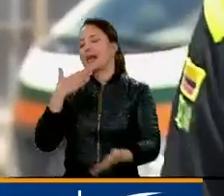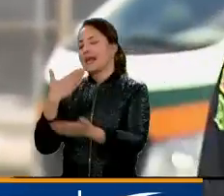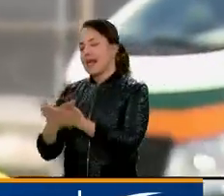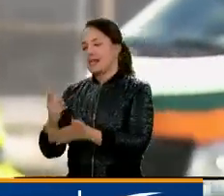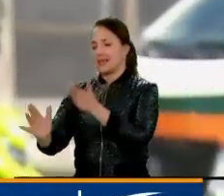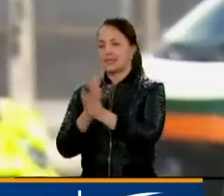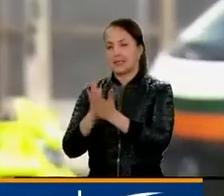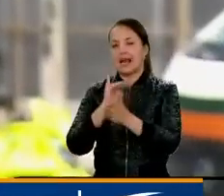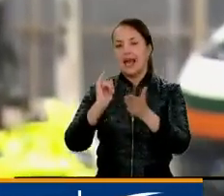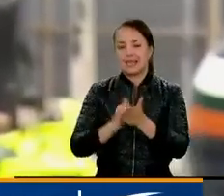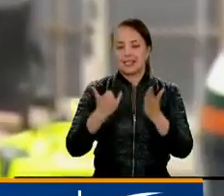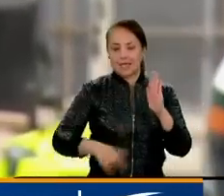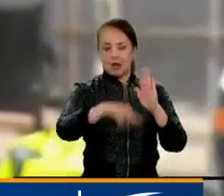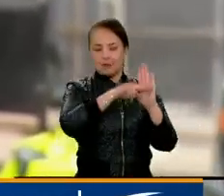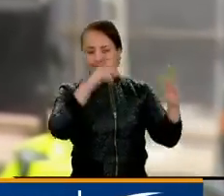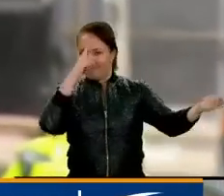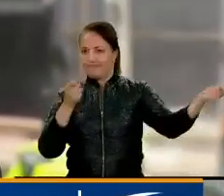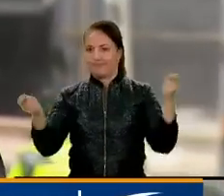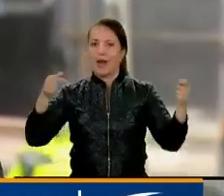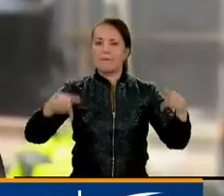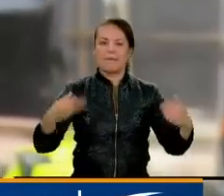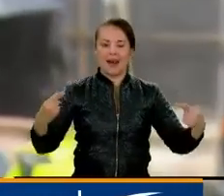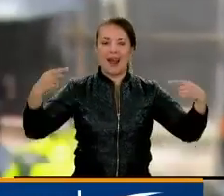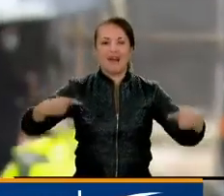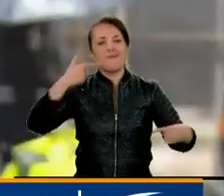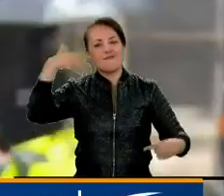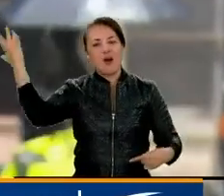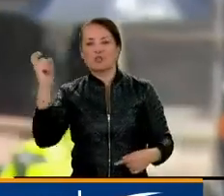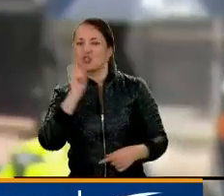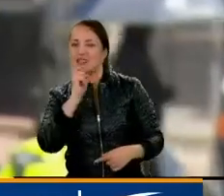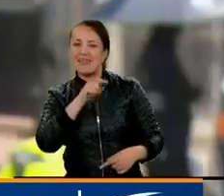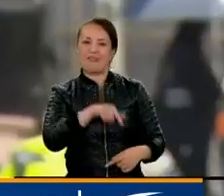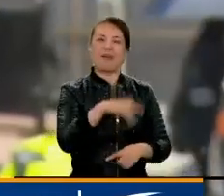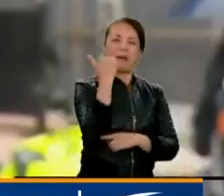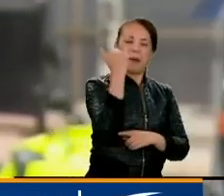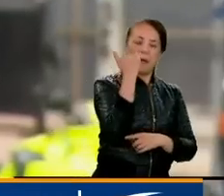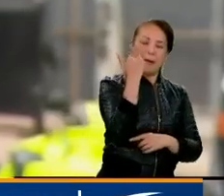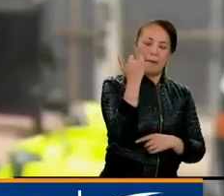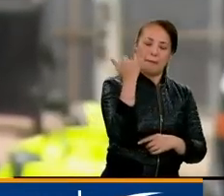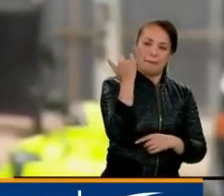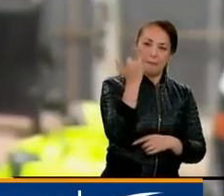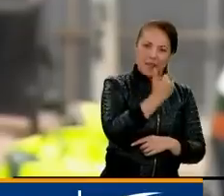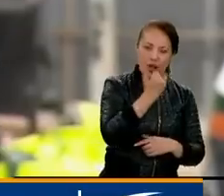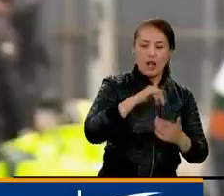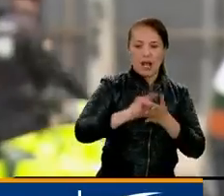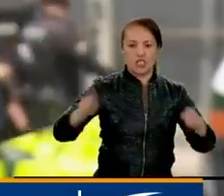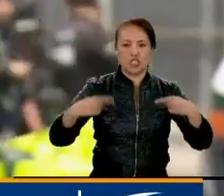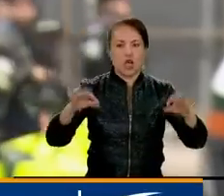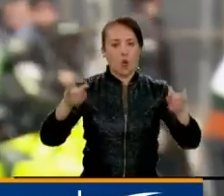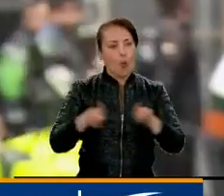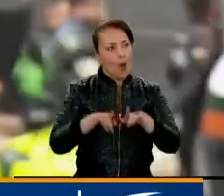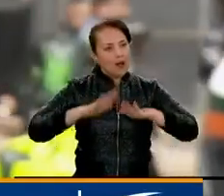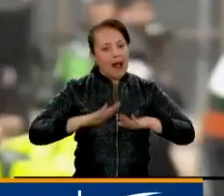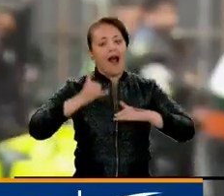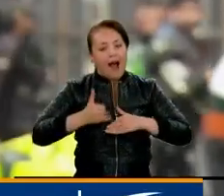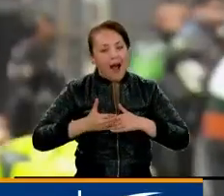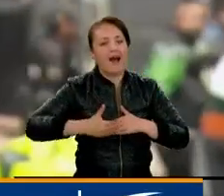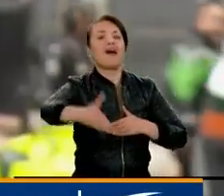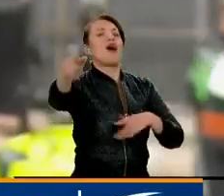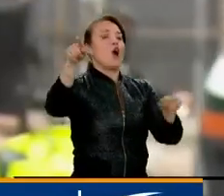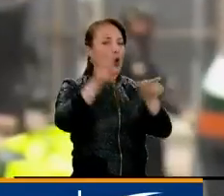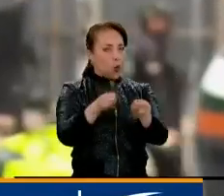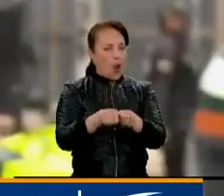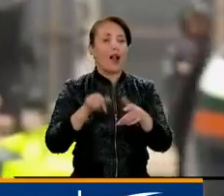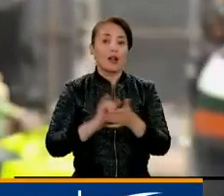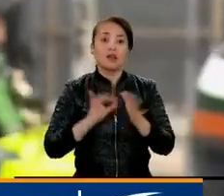en Bogotá para garantizar que el partido, el clásico de hoy en adelante, los partidos se desarrollen en completa calma, y pues por supuesto también si la